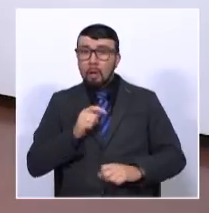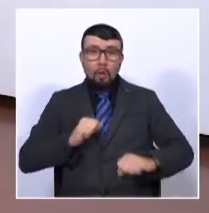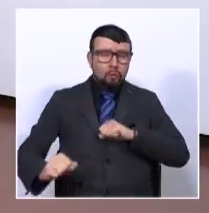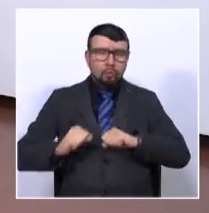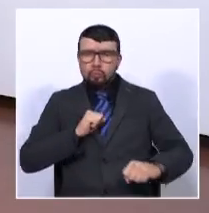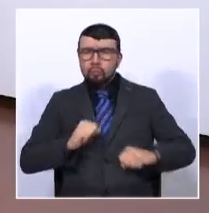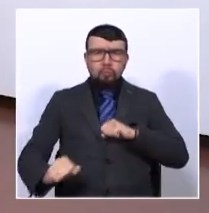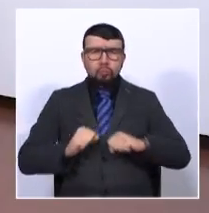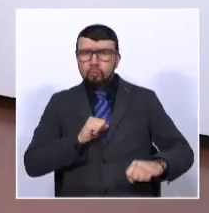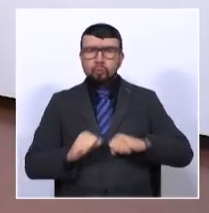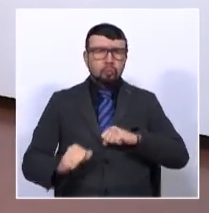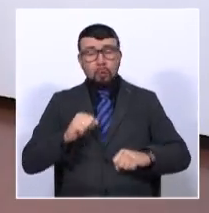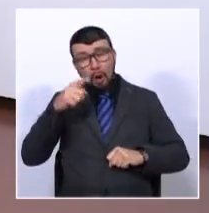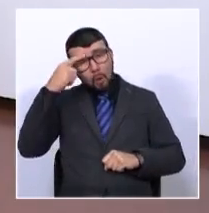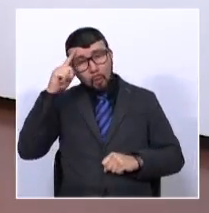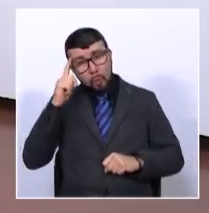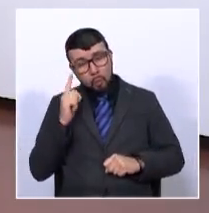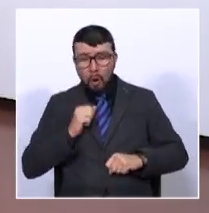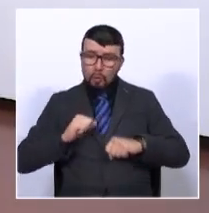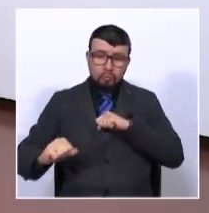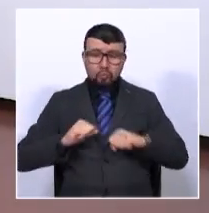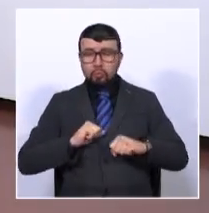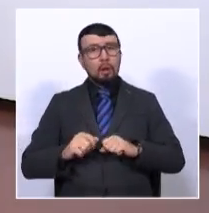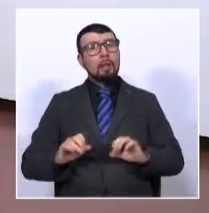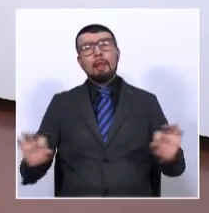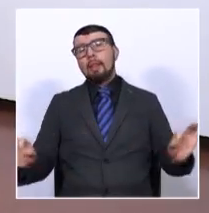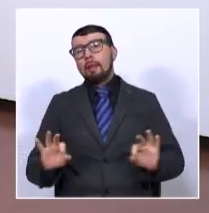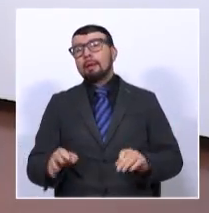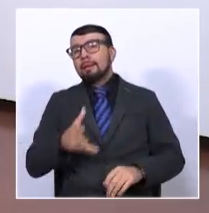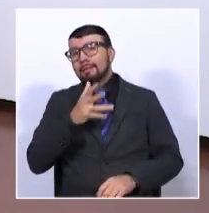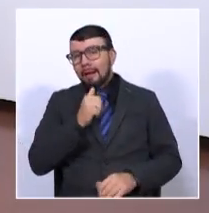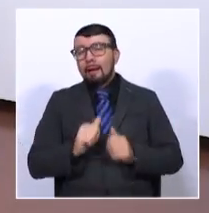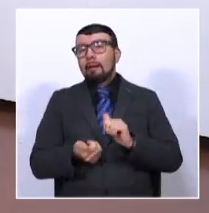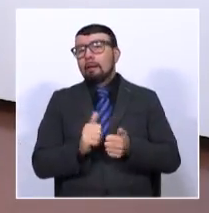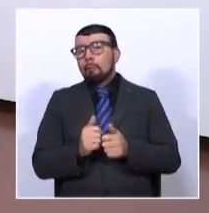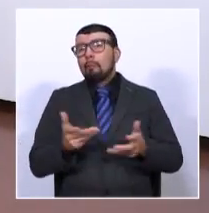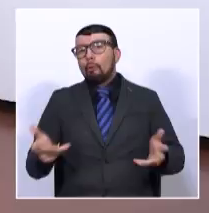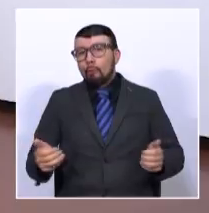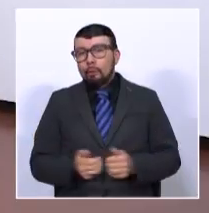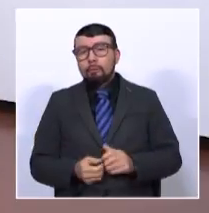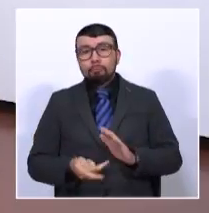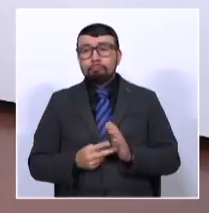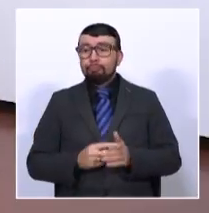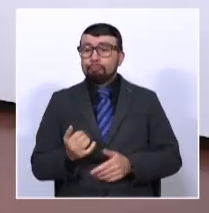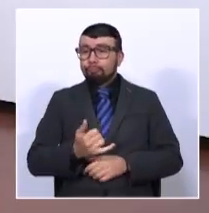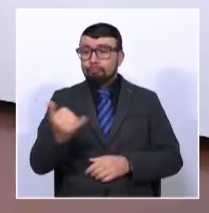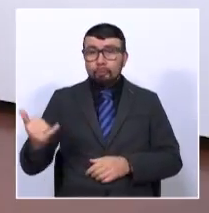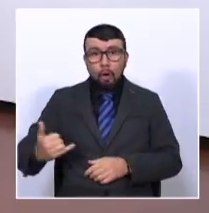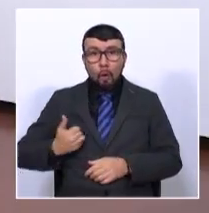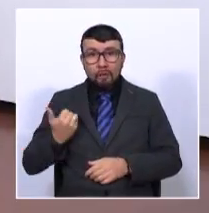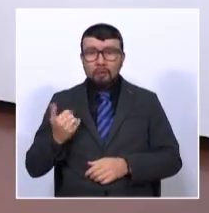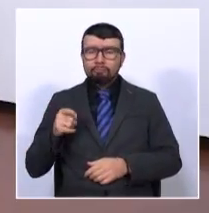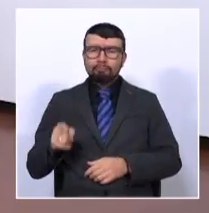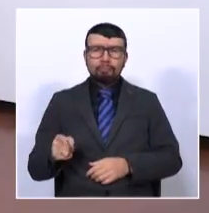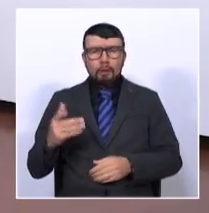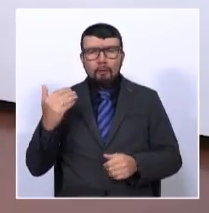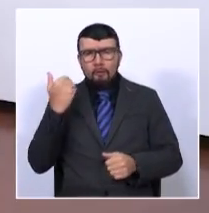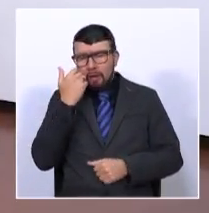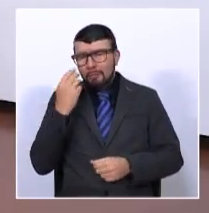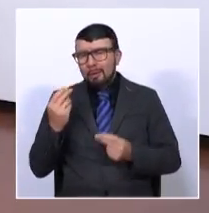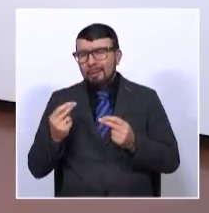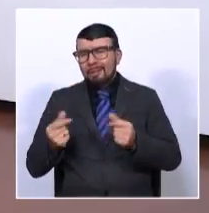máquinas electrónicas, y no están haciendo ejercicio físico. Entonces vemos que estamos perdiendo lo que